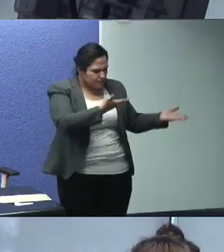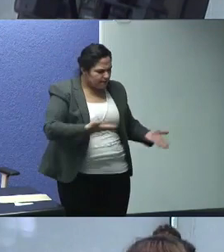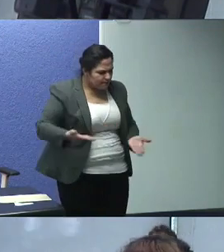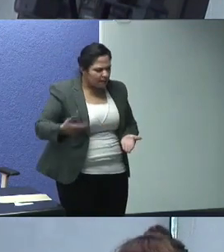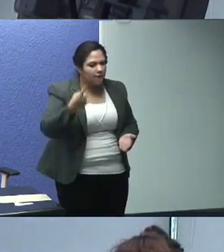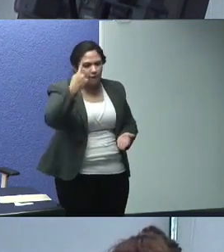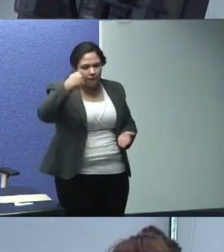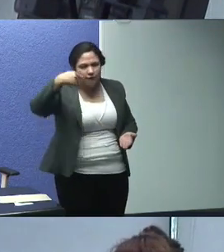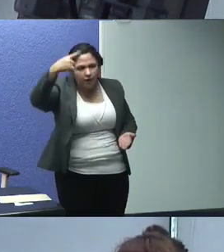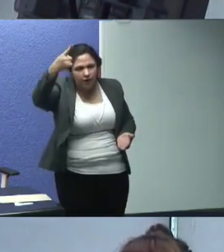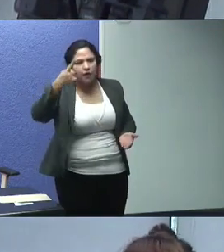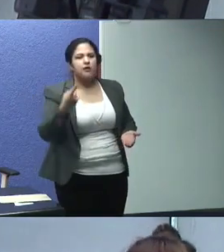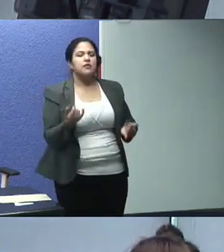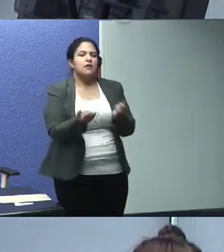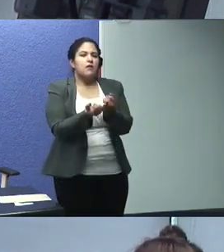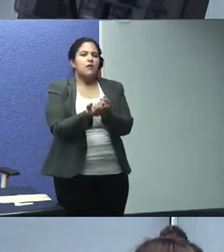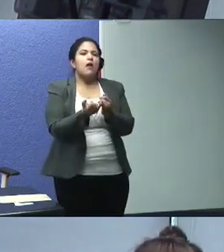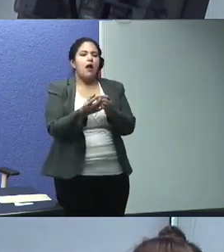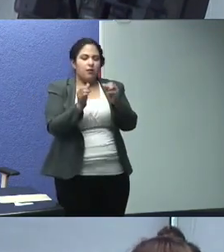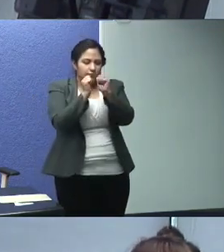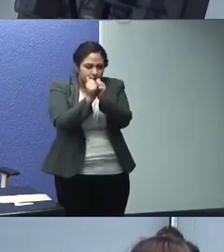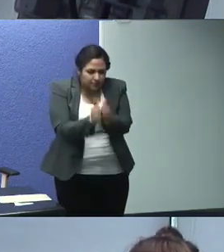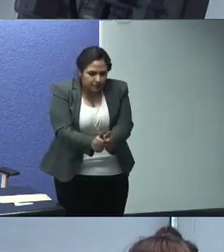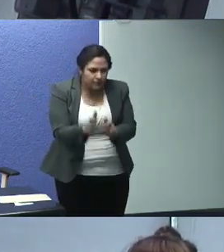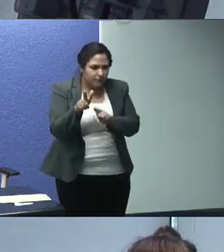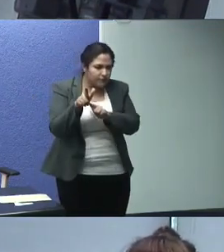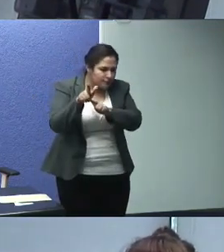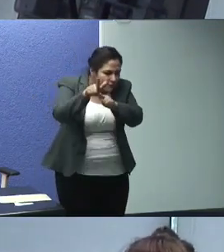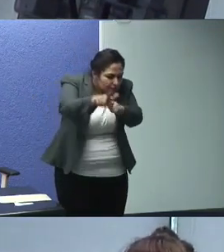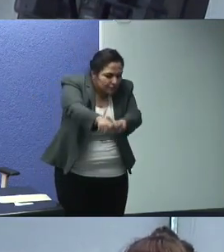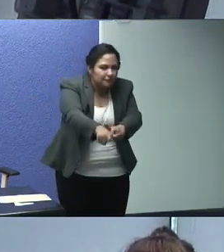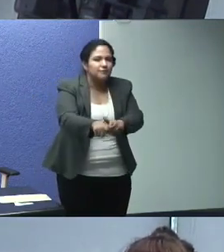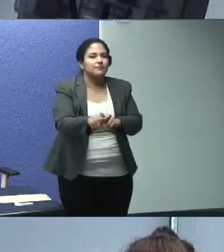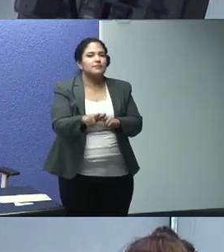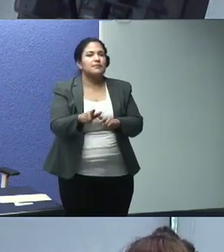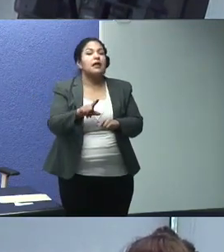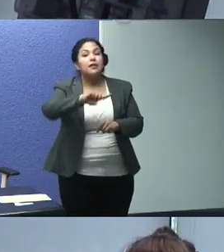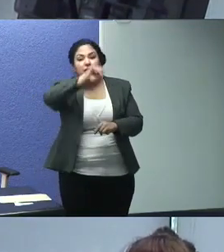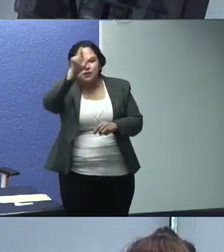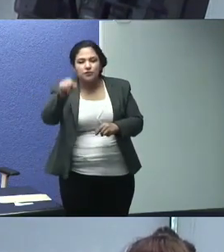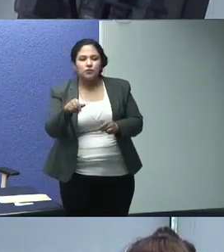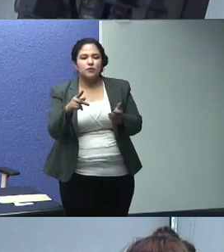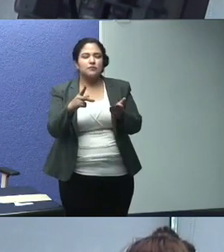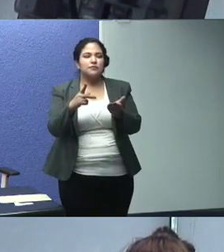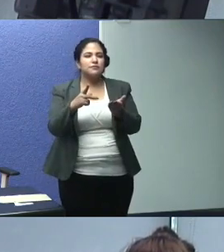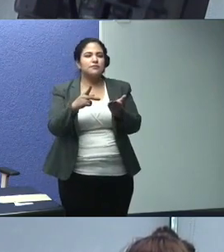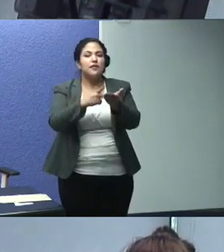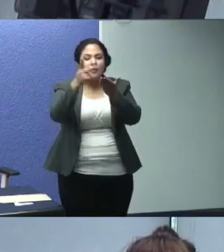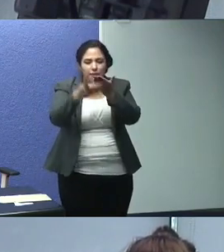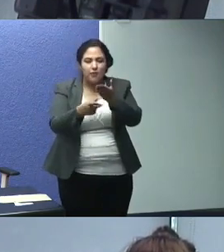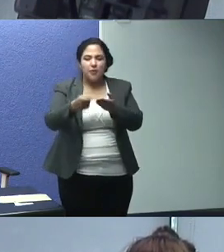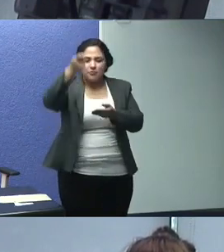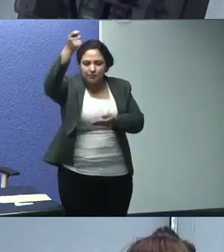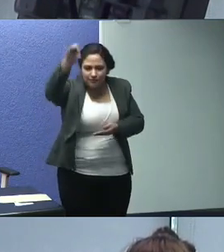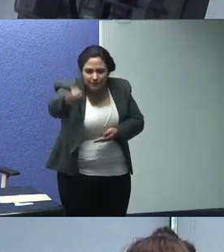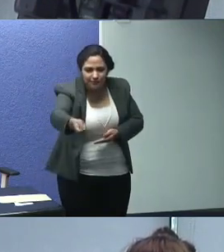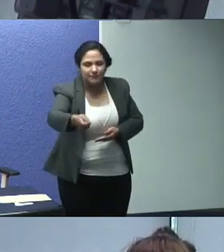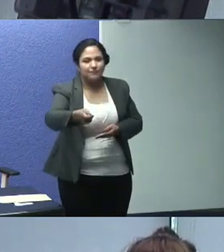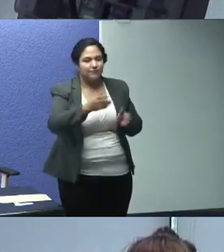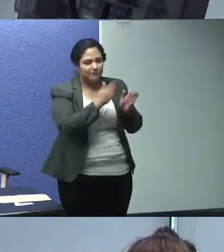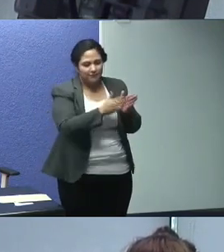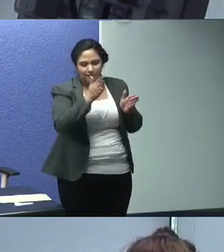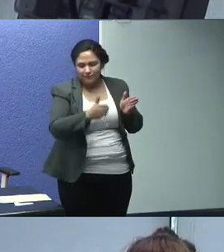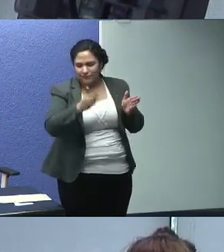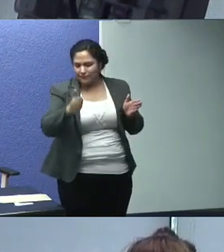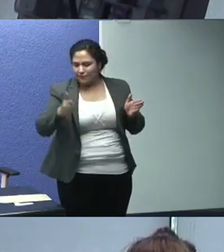diría otra vez, la permanencia, la participación y el egreso exitoso de las personas. Nos damos cuenta que todavía en